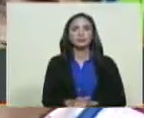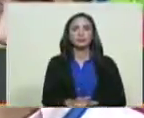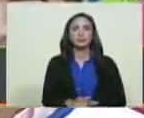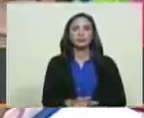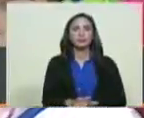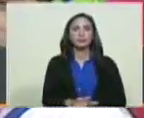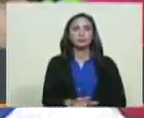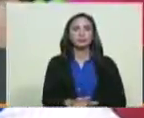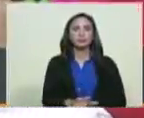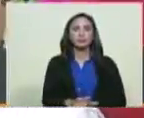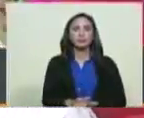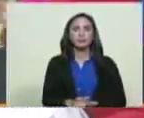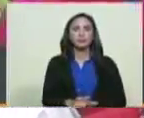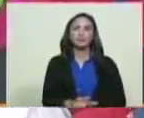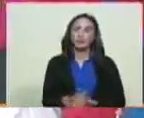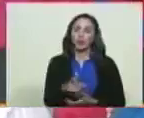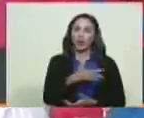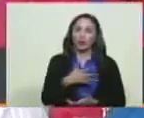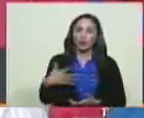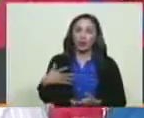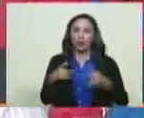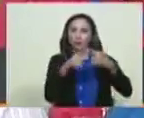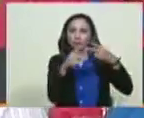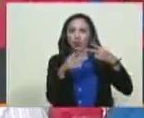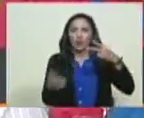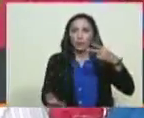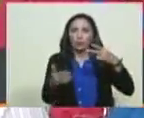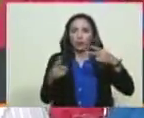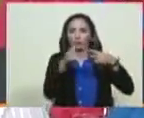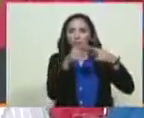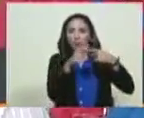yo quiero dos cosas importantes